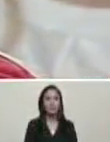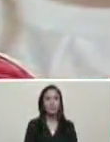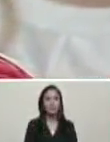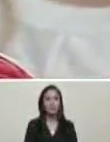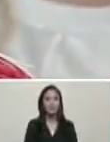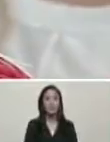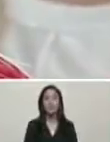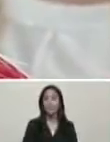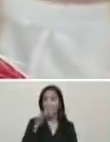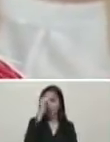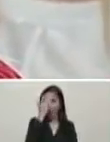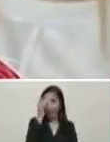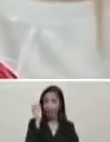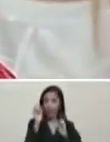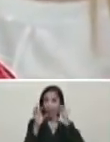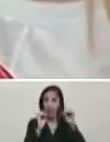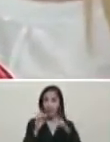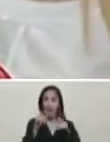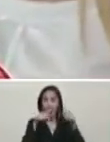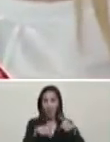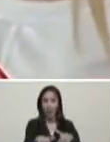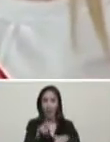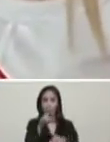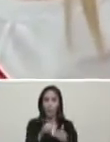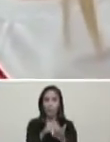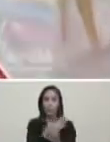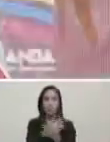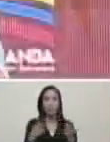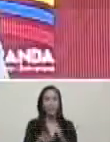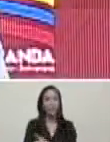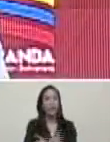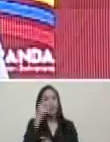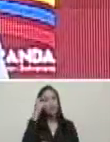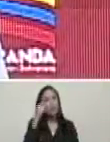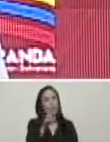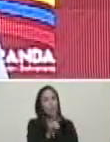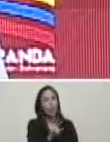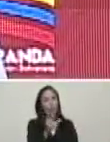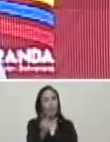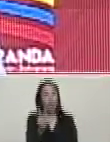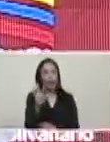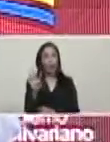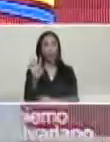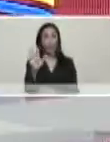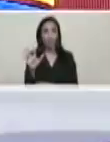año corresponden a los días 2, 3, 4 y 5, son 4 días.